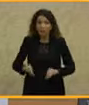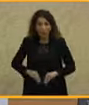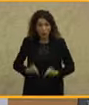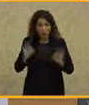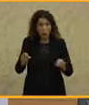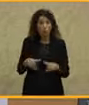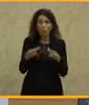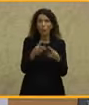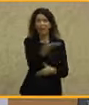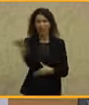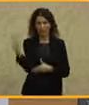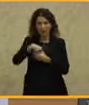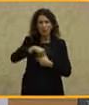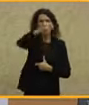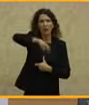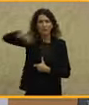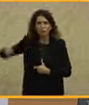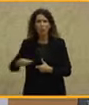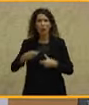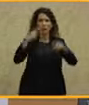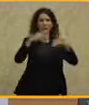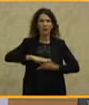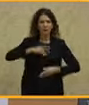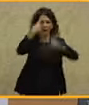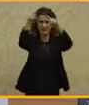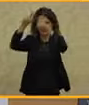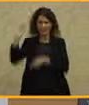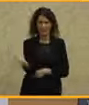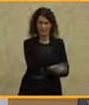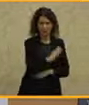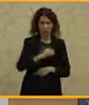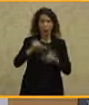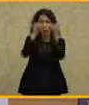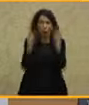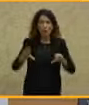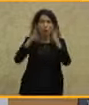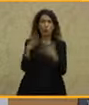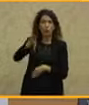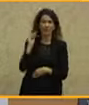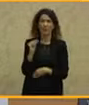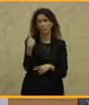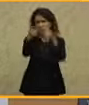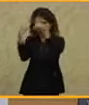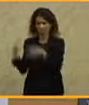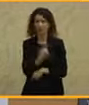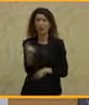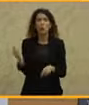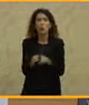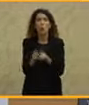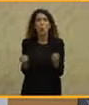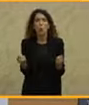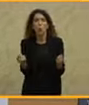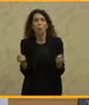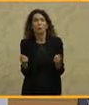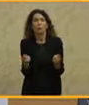Aceptemos que la sociedad está formada por personas con distintas capacidades y formas de entender el mundo, que no hay